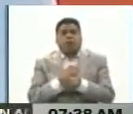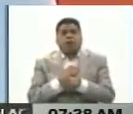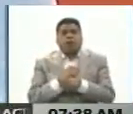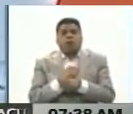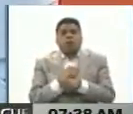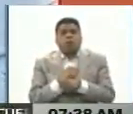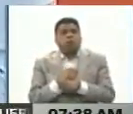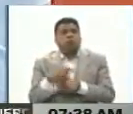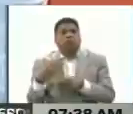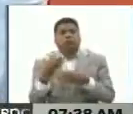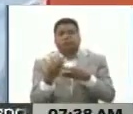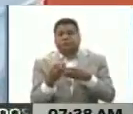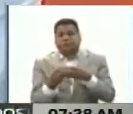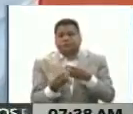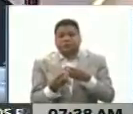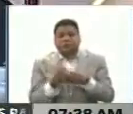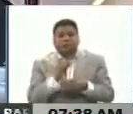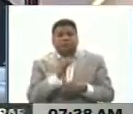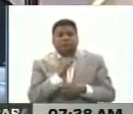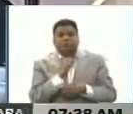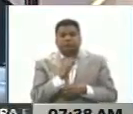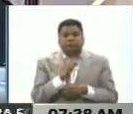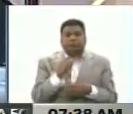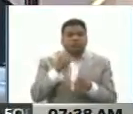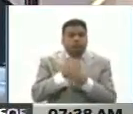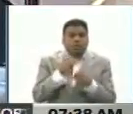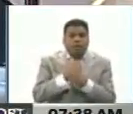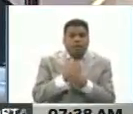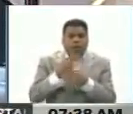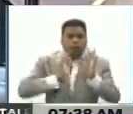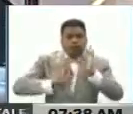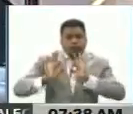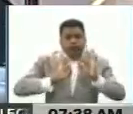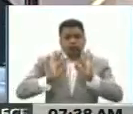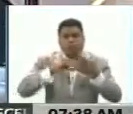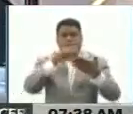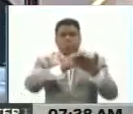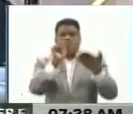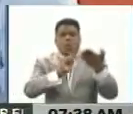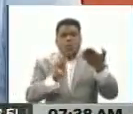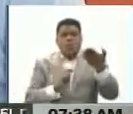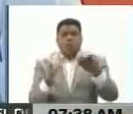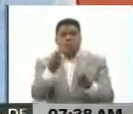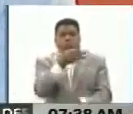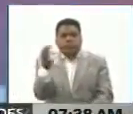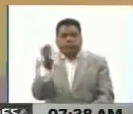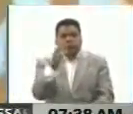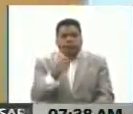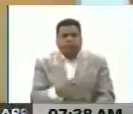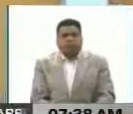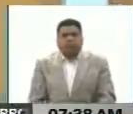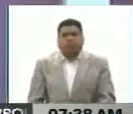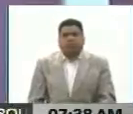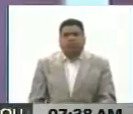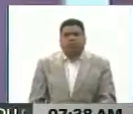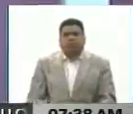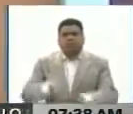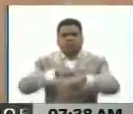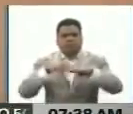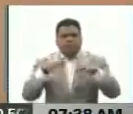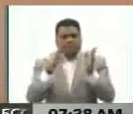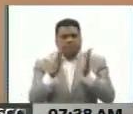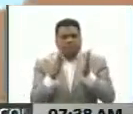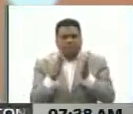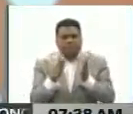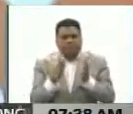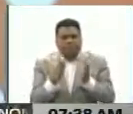Sea de calidad, pero además tenga la como fin tributar al espíritu nacional. Ministro, nos quedan pocos minutos, pero también toca el